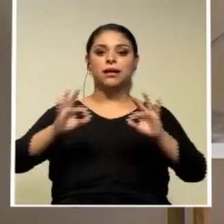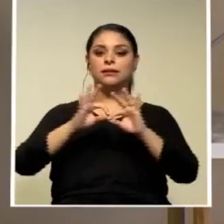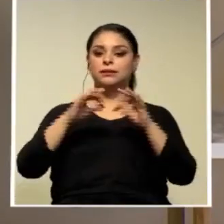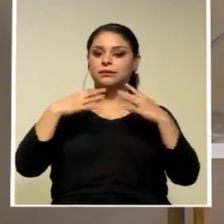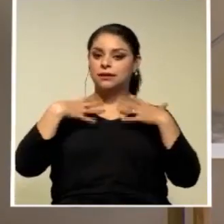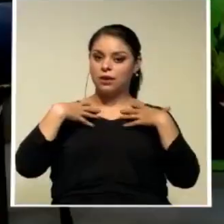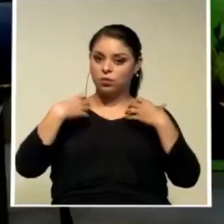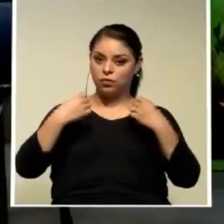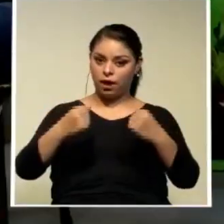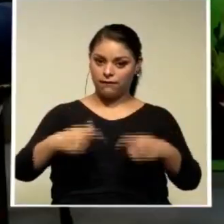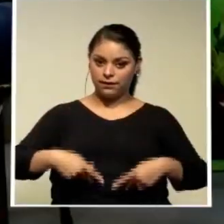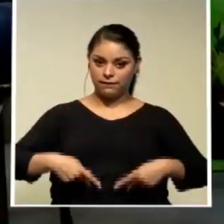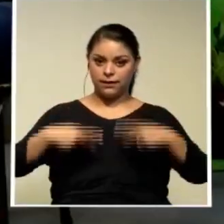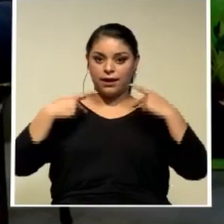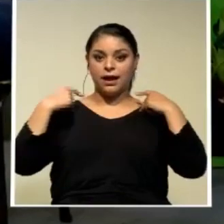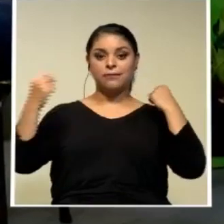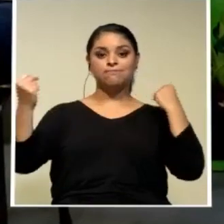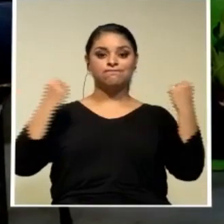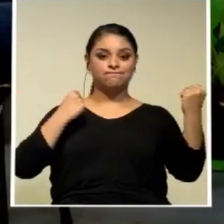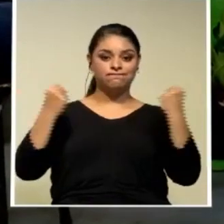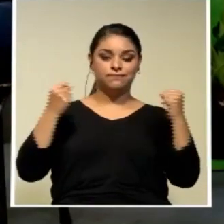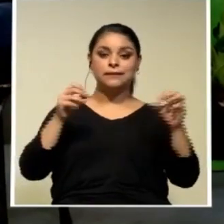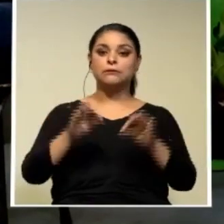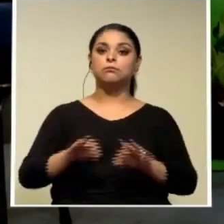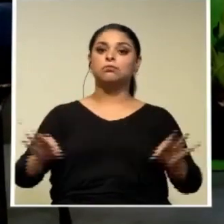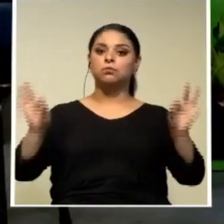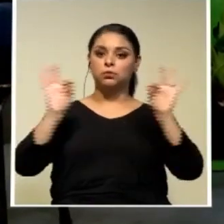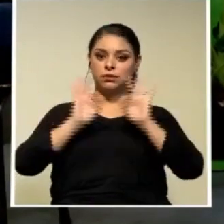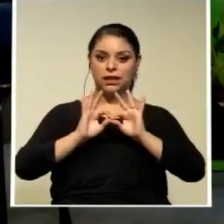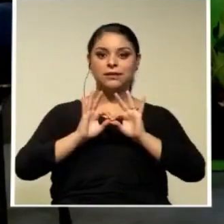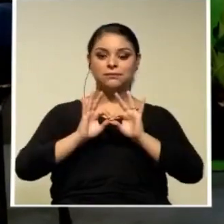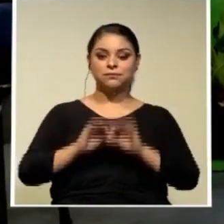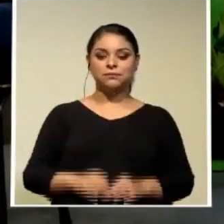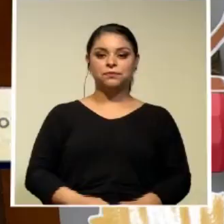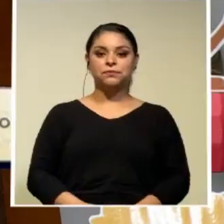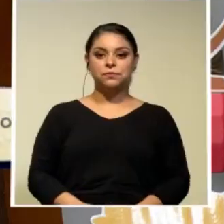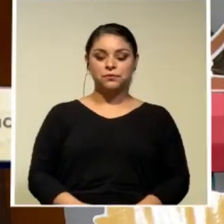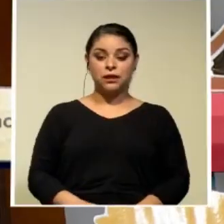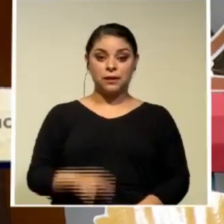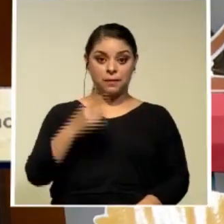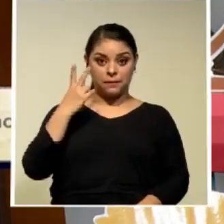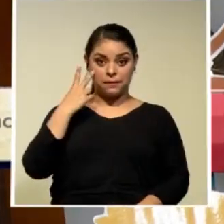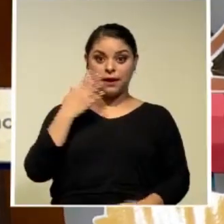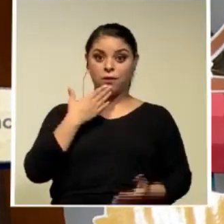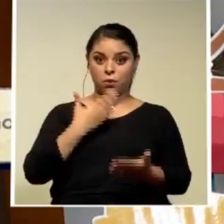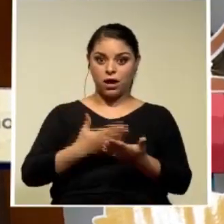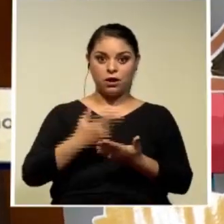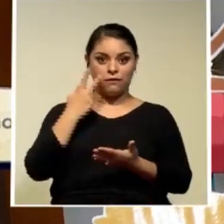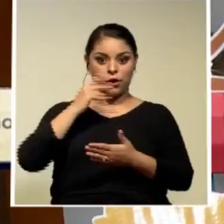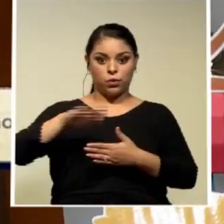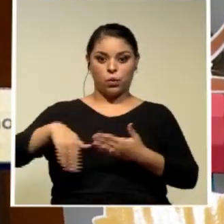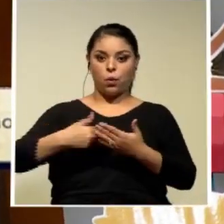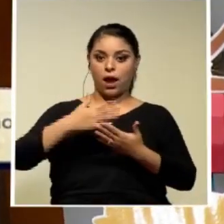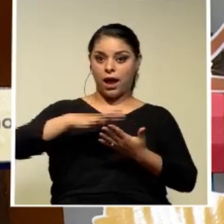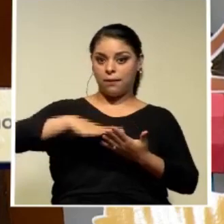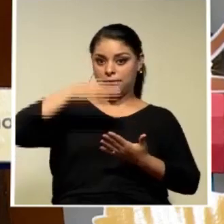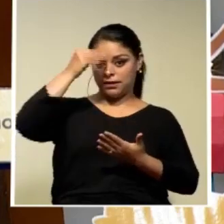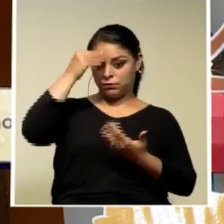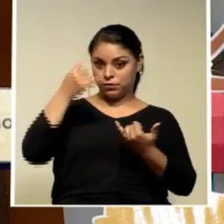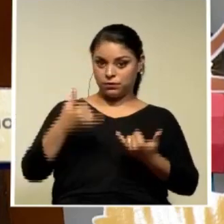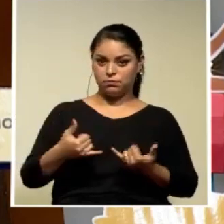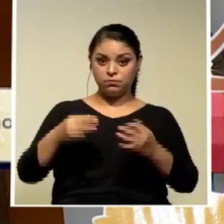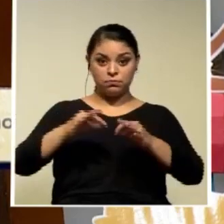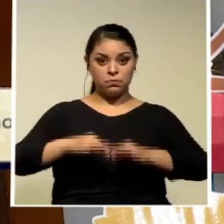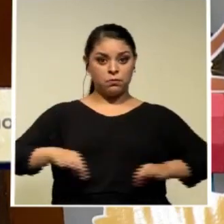y ejercitarse es una manera muy importante. Ok, niña Gwen, entonces vea todo lo que hemos aprendido en este día. Qué importante,